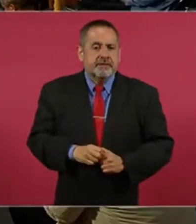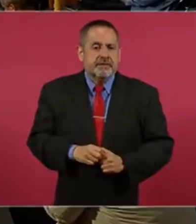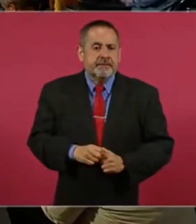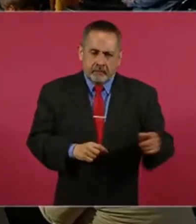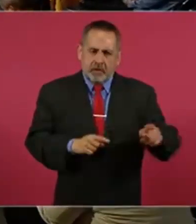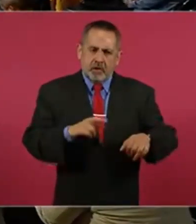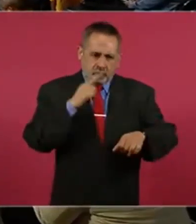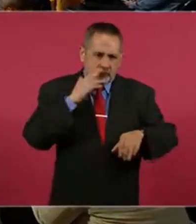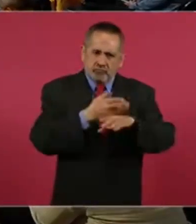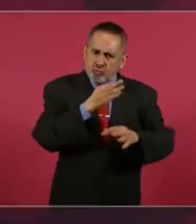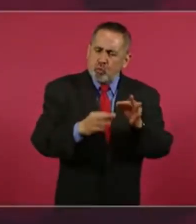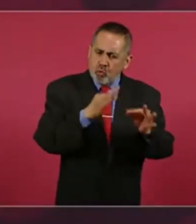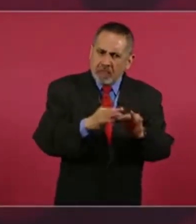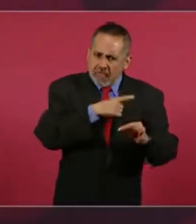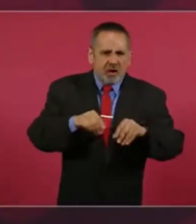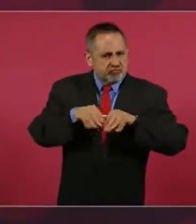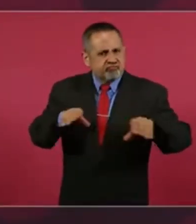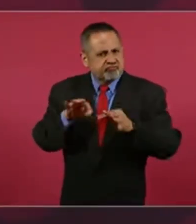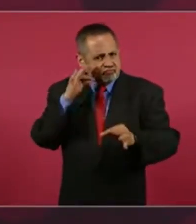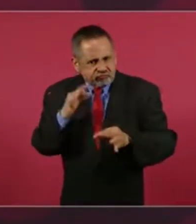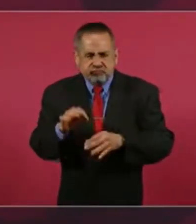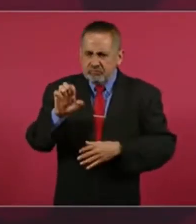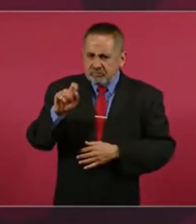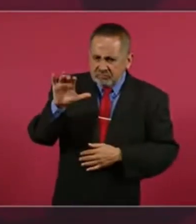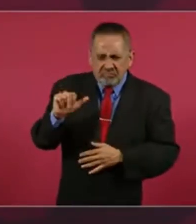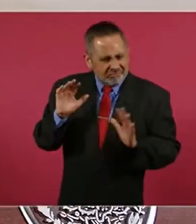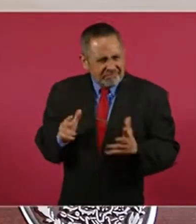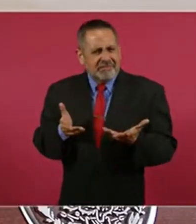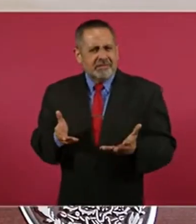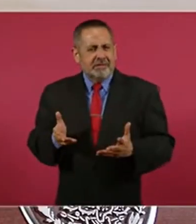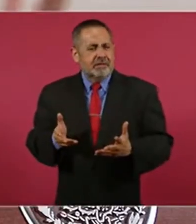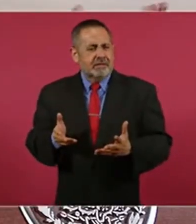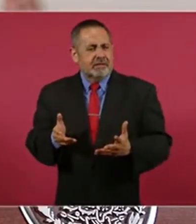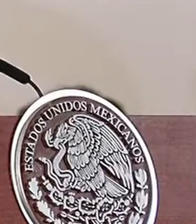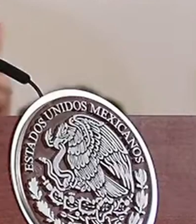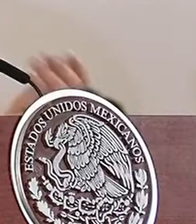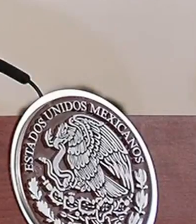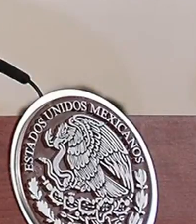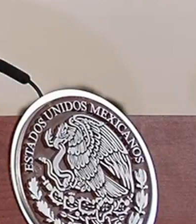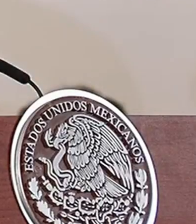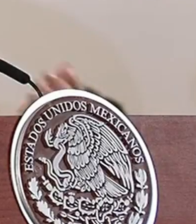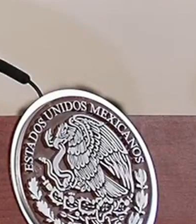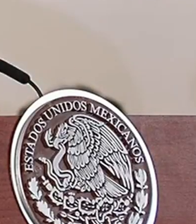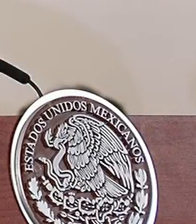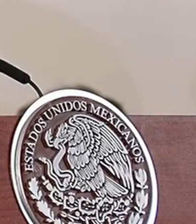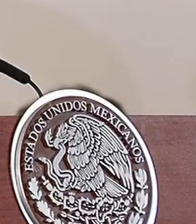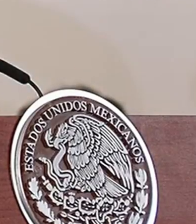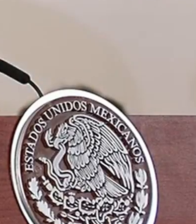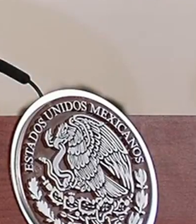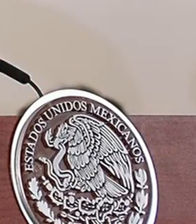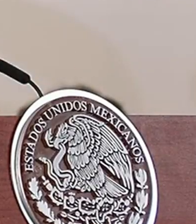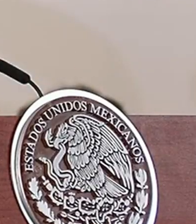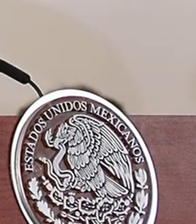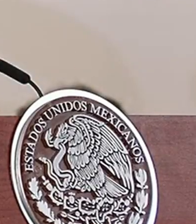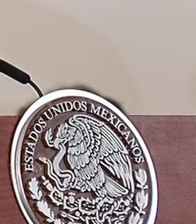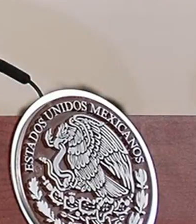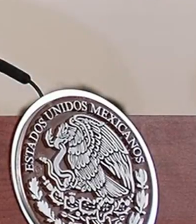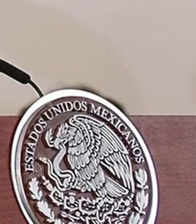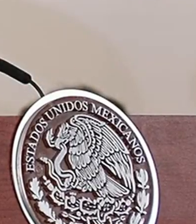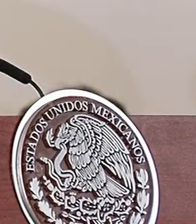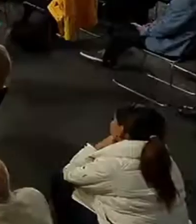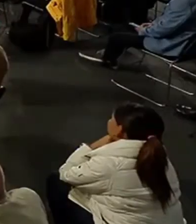su responsabilidad de actuar con ética y contar con el respeto de los